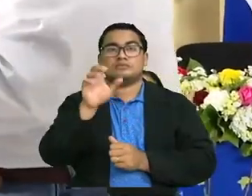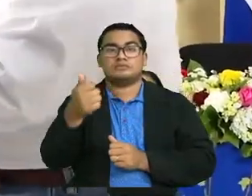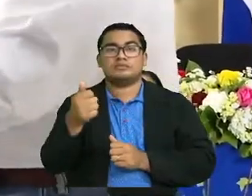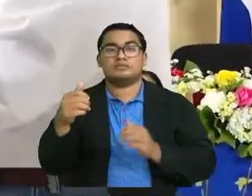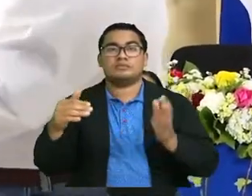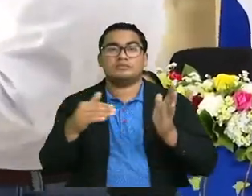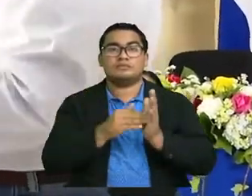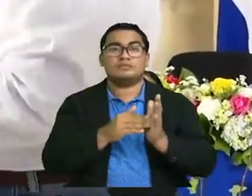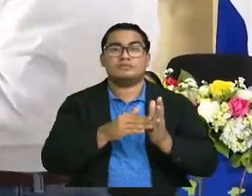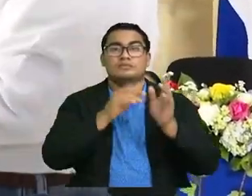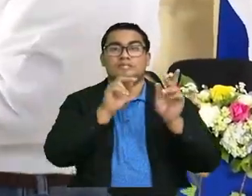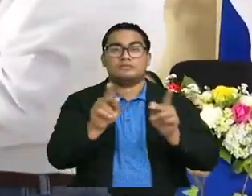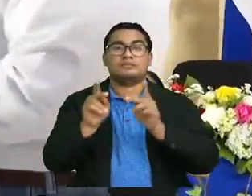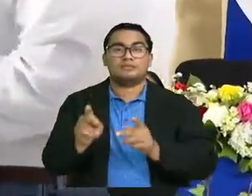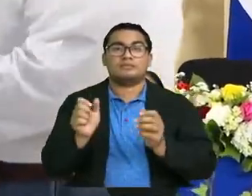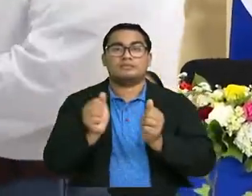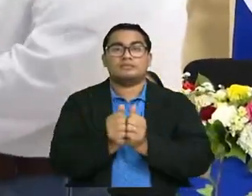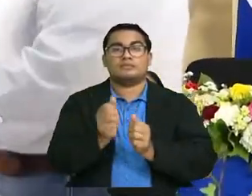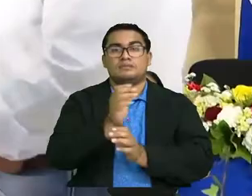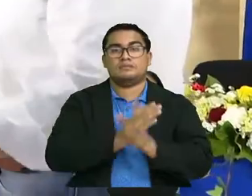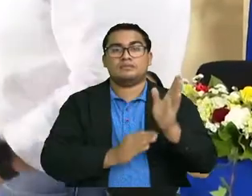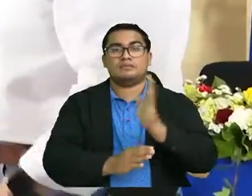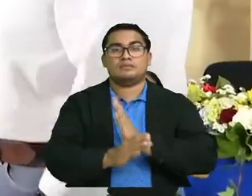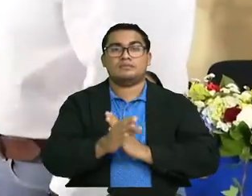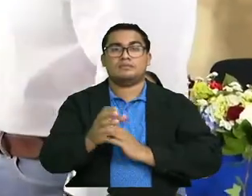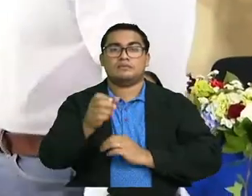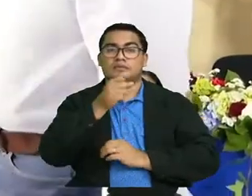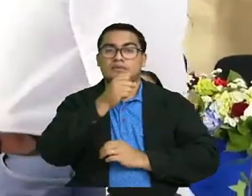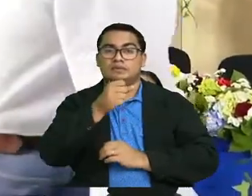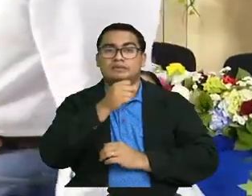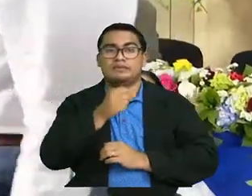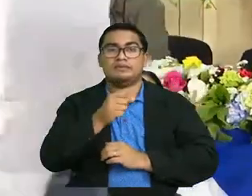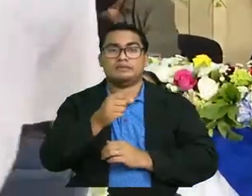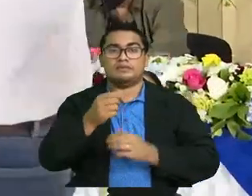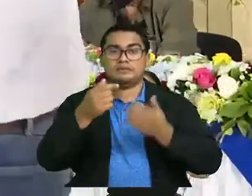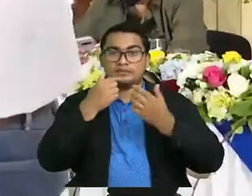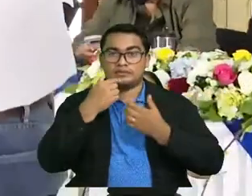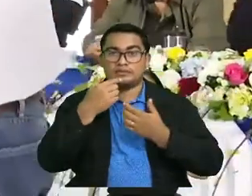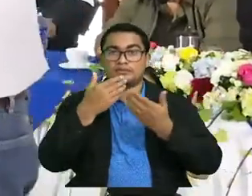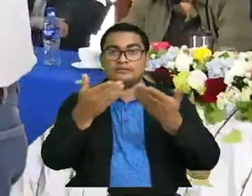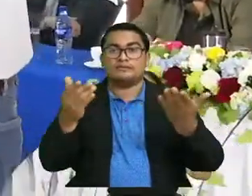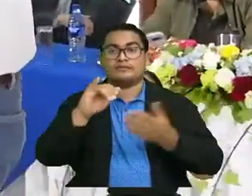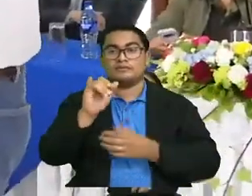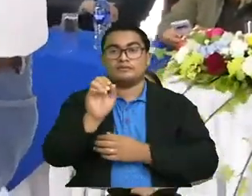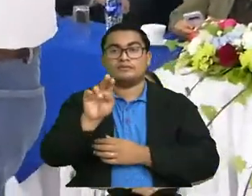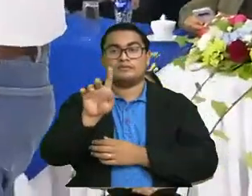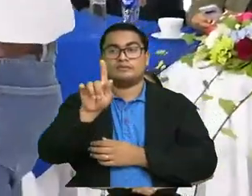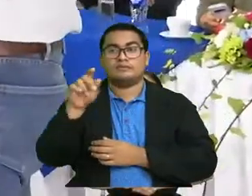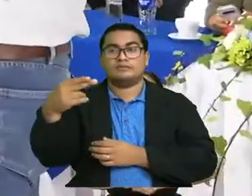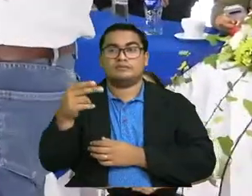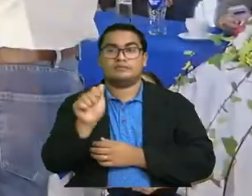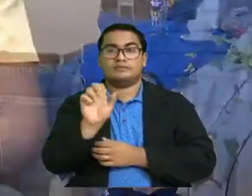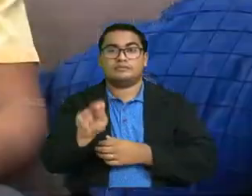sufren discapacidad. Para el canal parlamentario les informó Jonathan Castro.